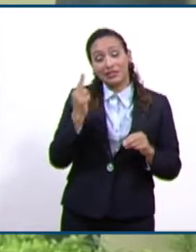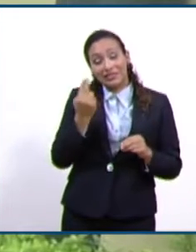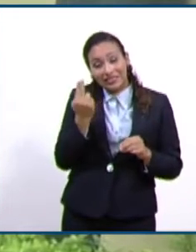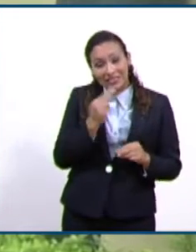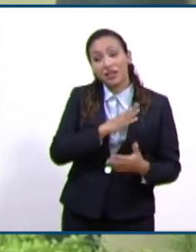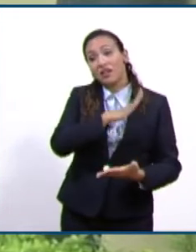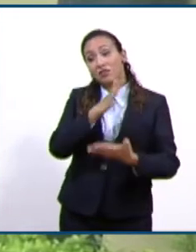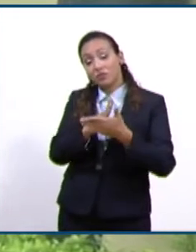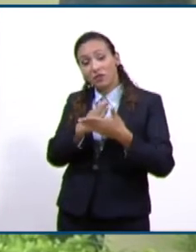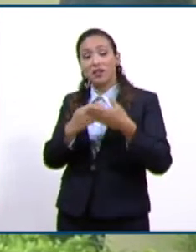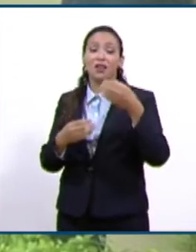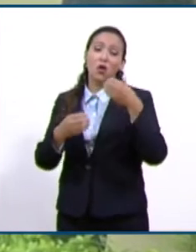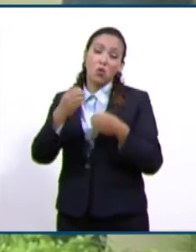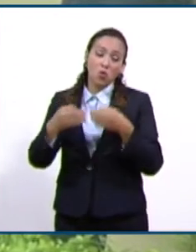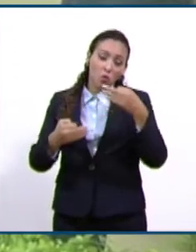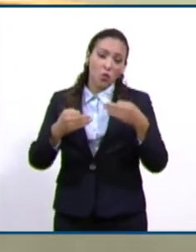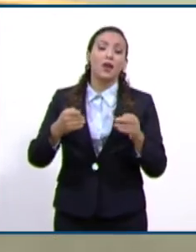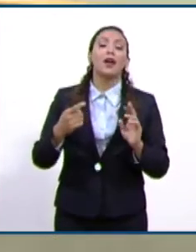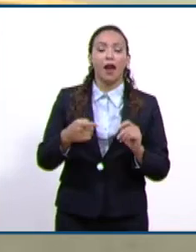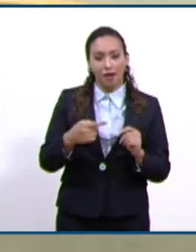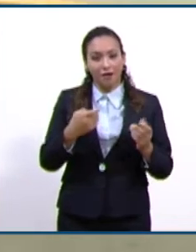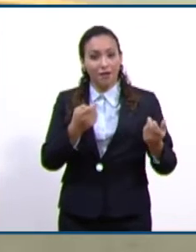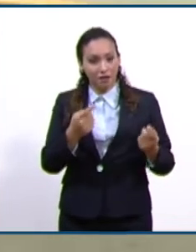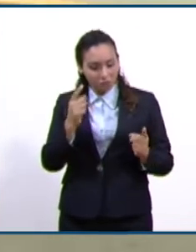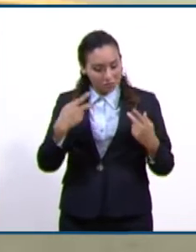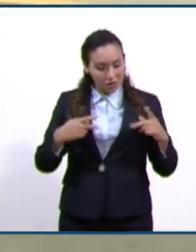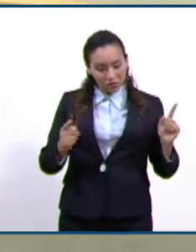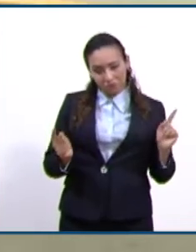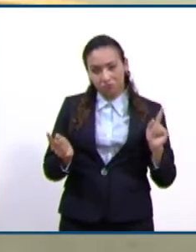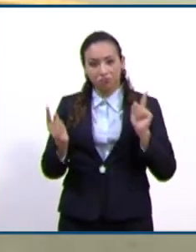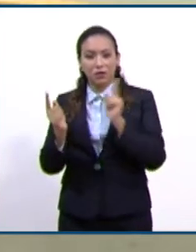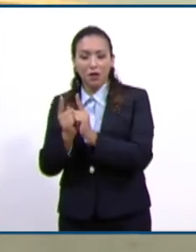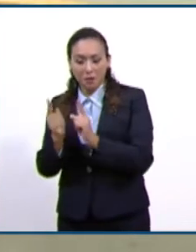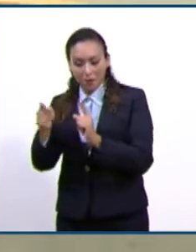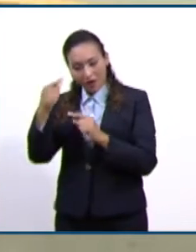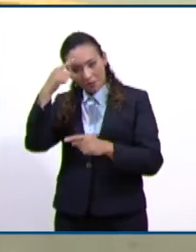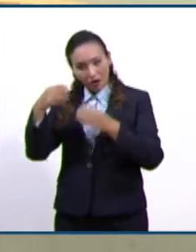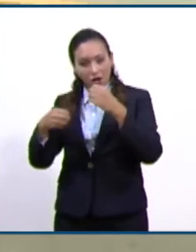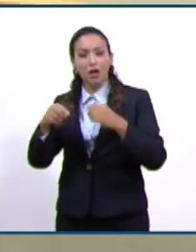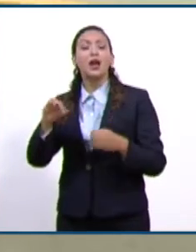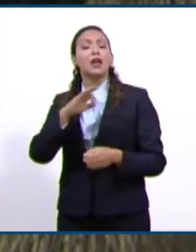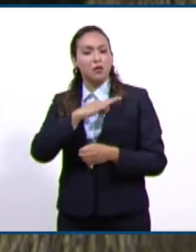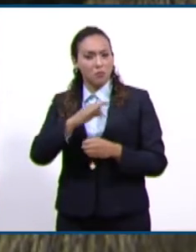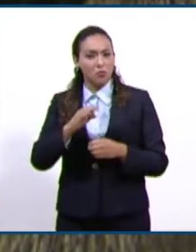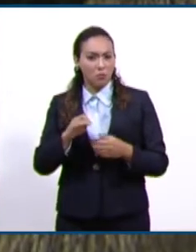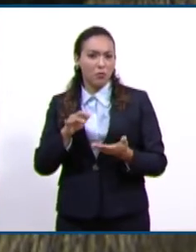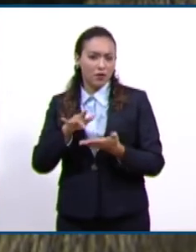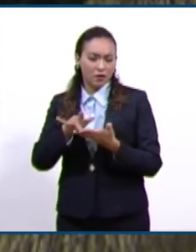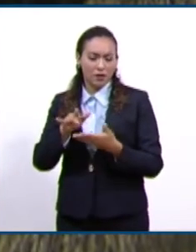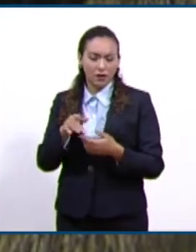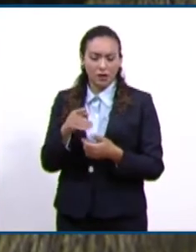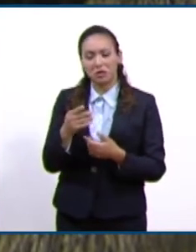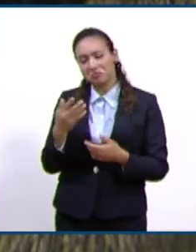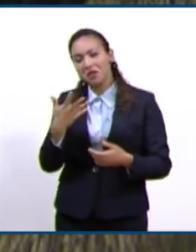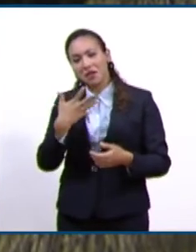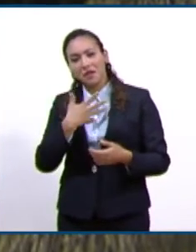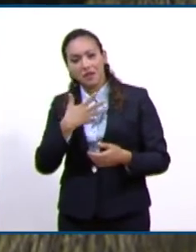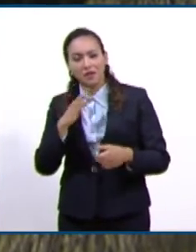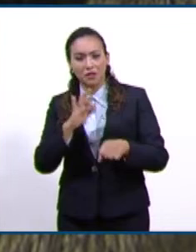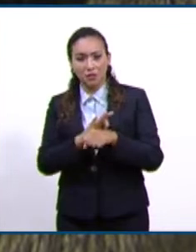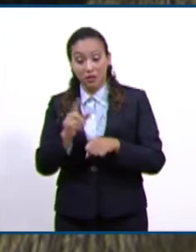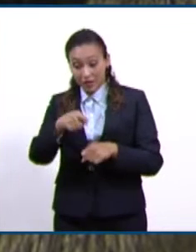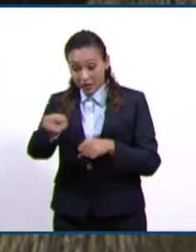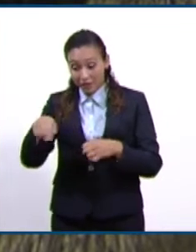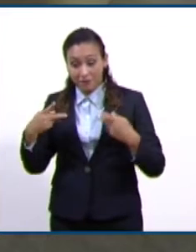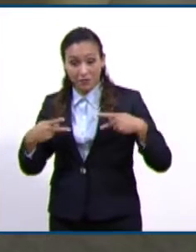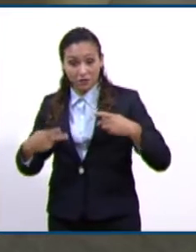tribunales. Precisó que para llevar a cabo la labor de impartir justicia, es importante que las personas juzgadoras cuenten con libertad, que estén libres de